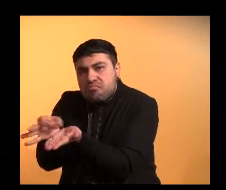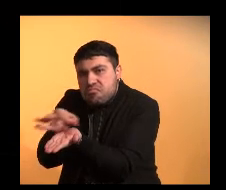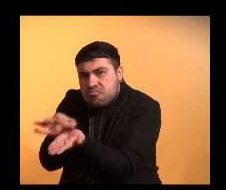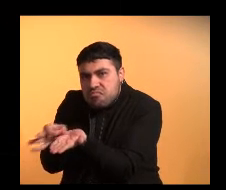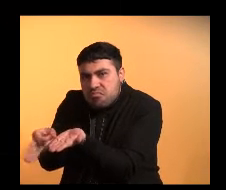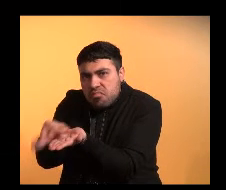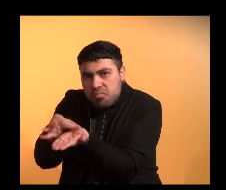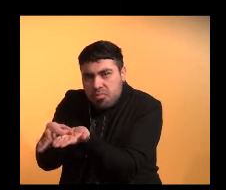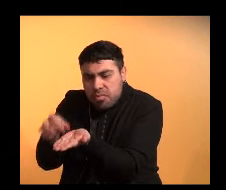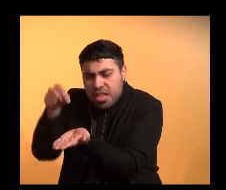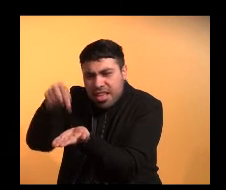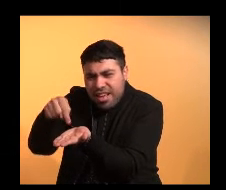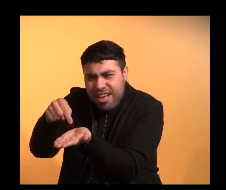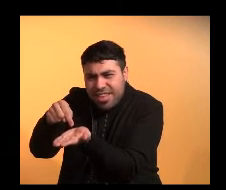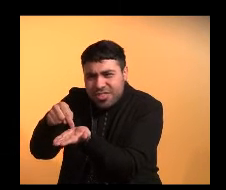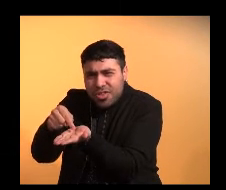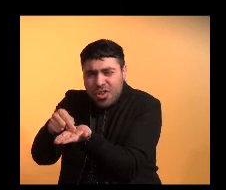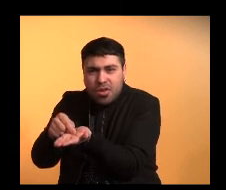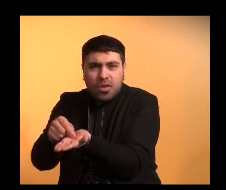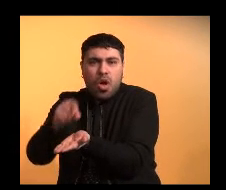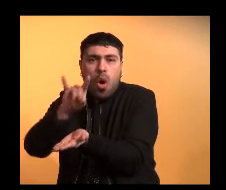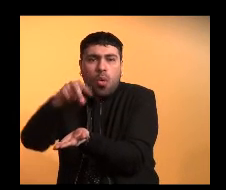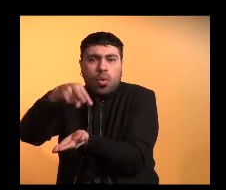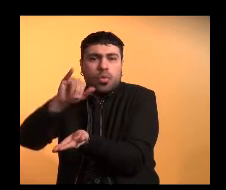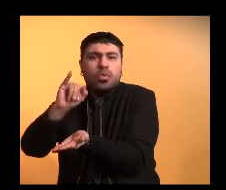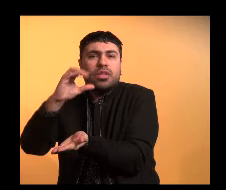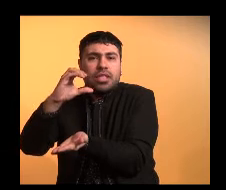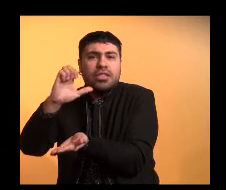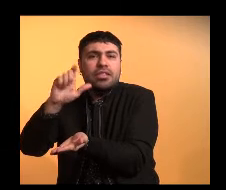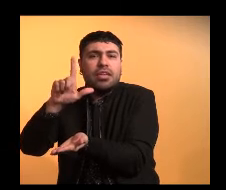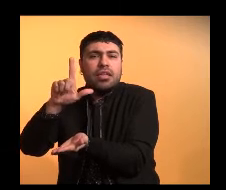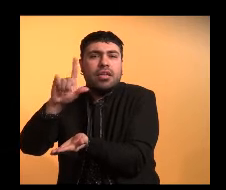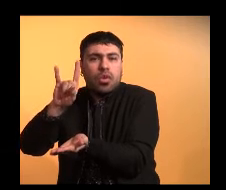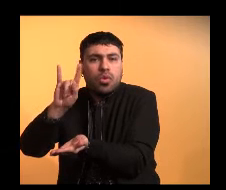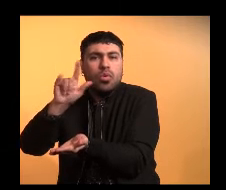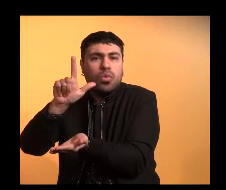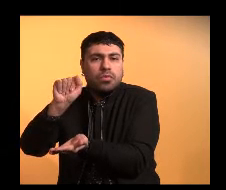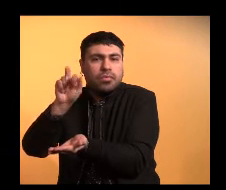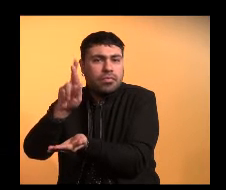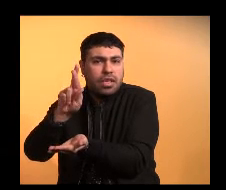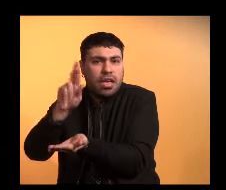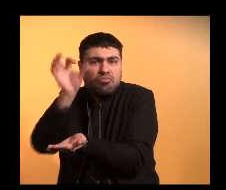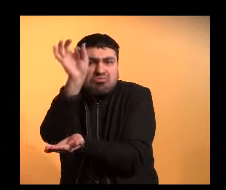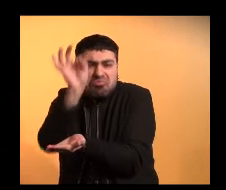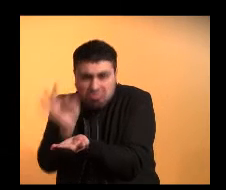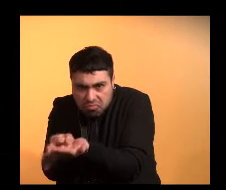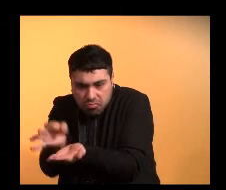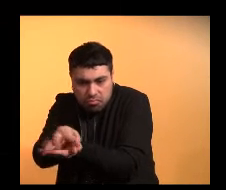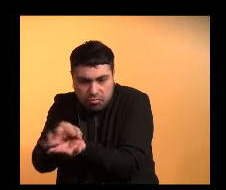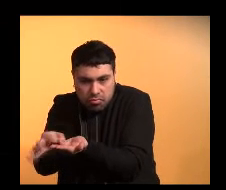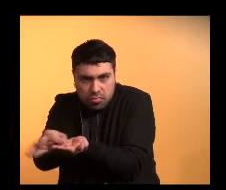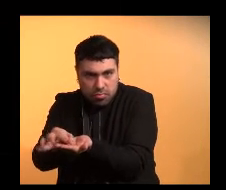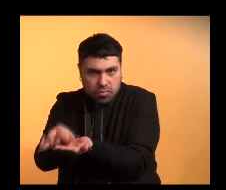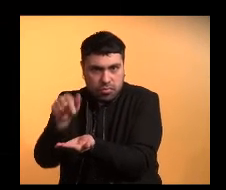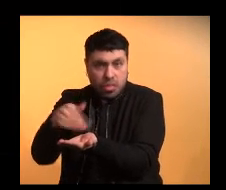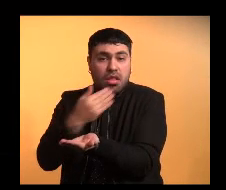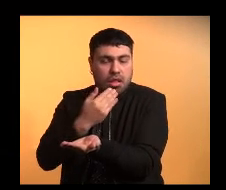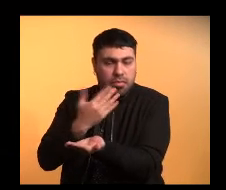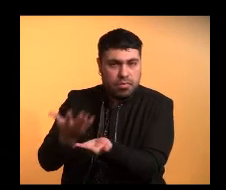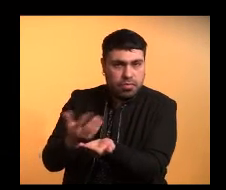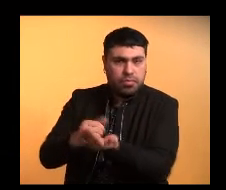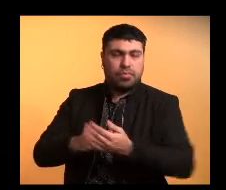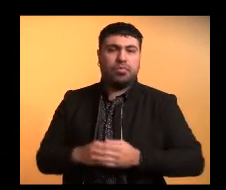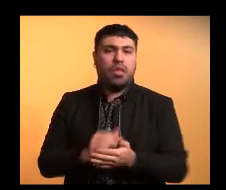algas unicelulares, es decir, solo una célula, y acá yo les coloqué algunos ejemplos. Hay grupos de algas, por ejemplo, de diatomeas,